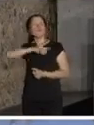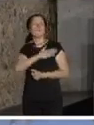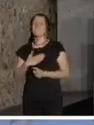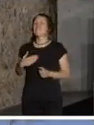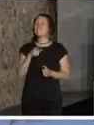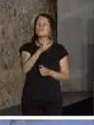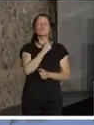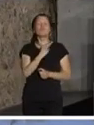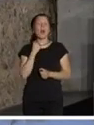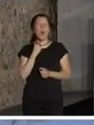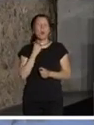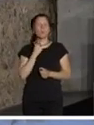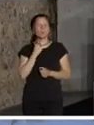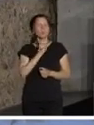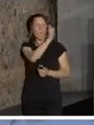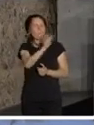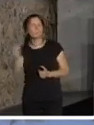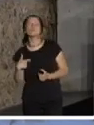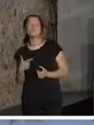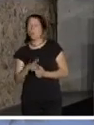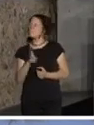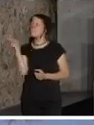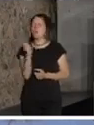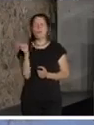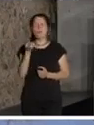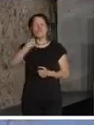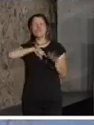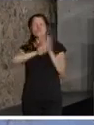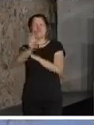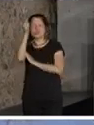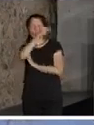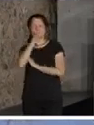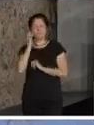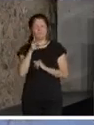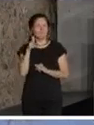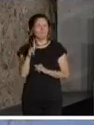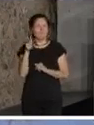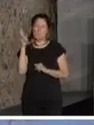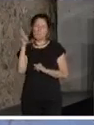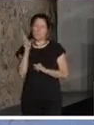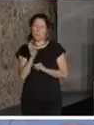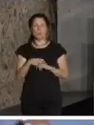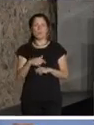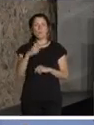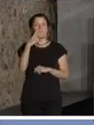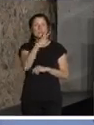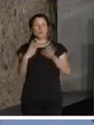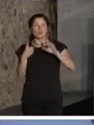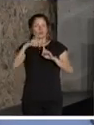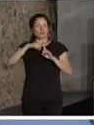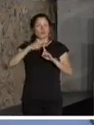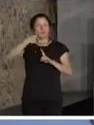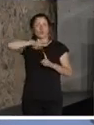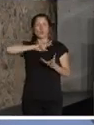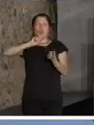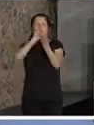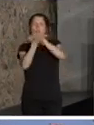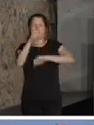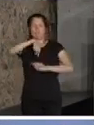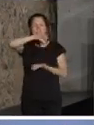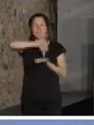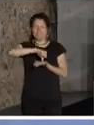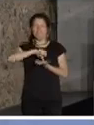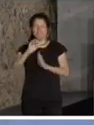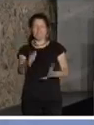queremos y este es el badajo que se merecen nuestras vecinas y nuestros vecinos el 28 de mayo vamos a traer el cambio a